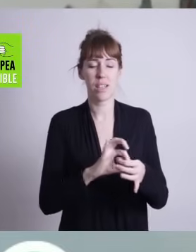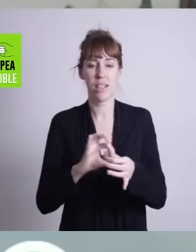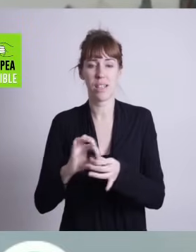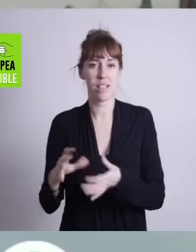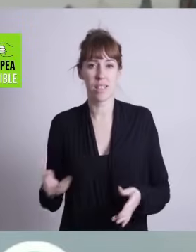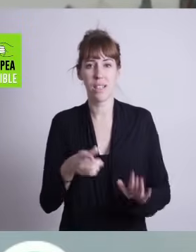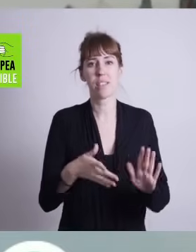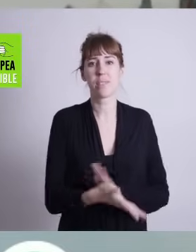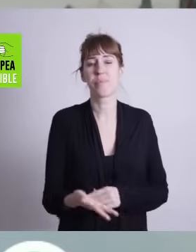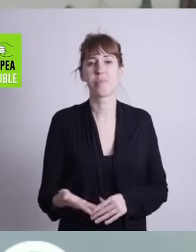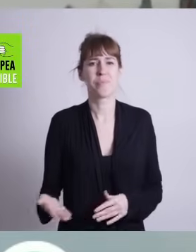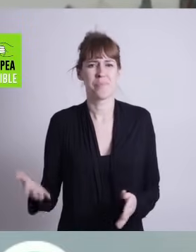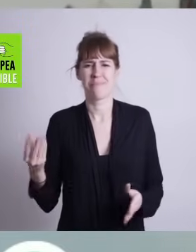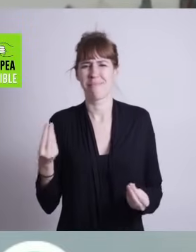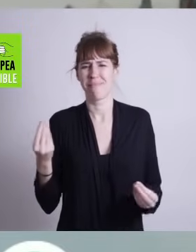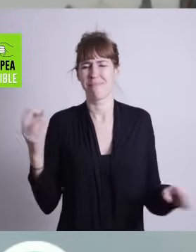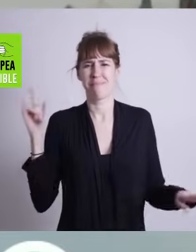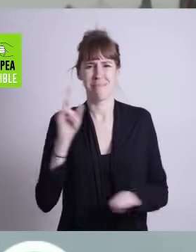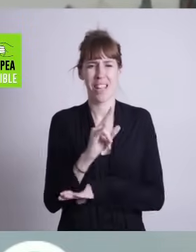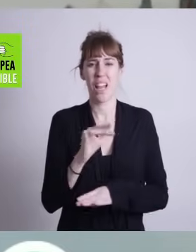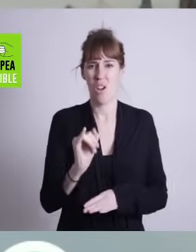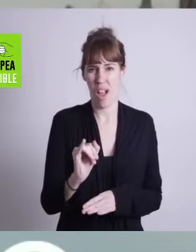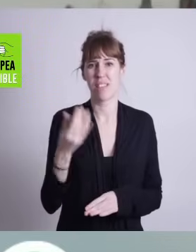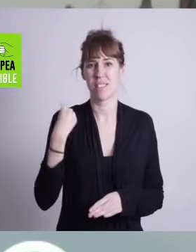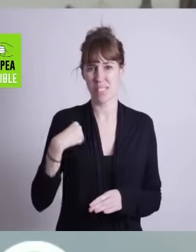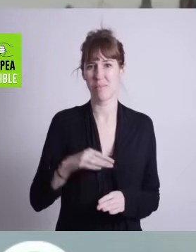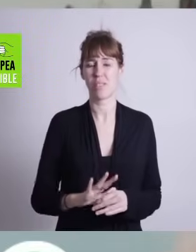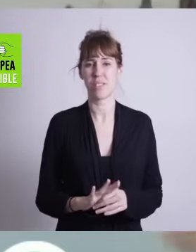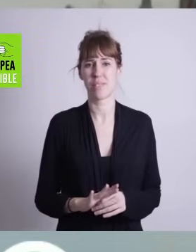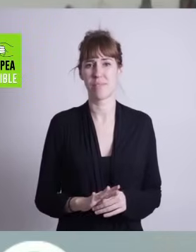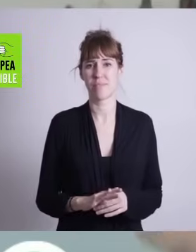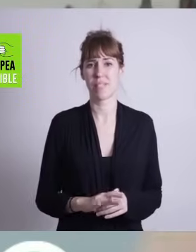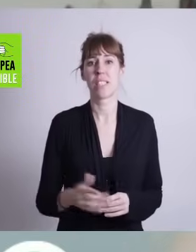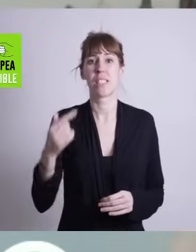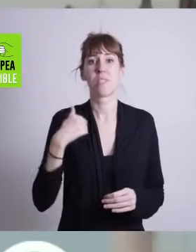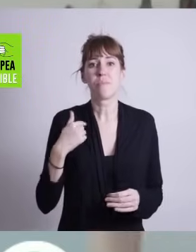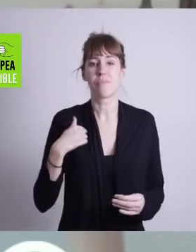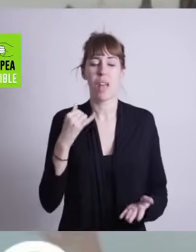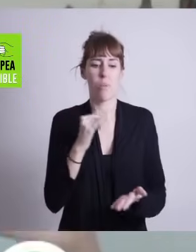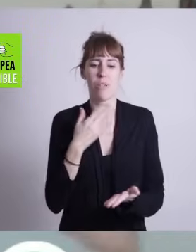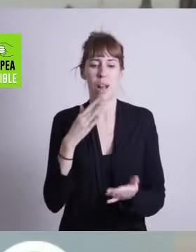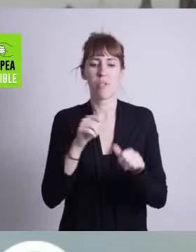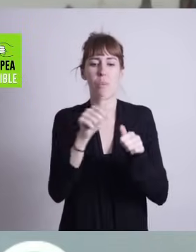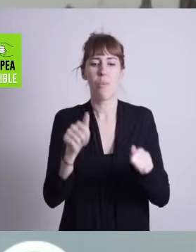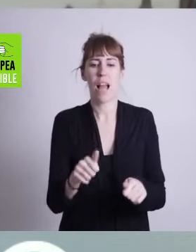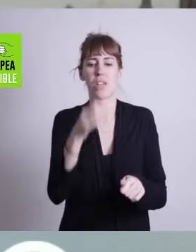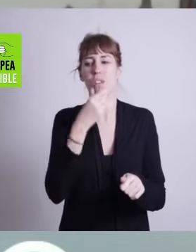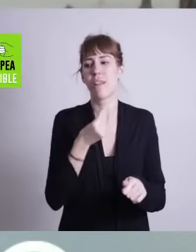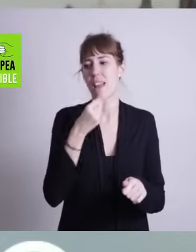Entonces, hay mucho engaño en esos sentidos. Yo tengo establecido un patrón de belleza, por ejemplo.